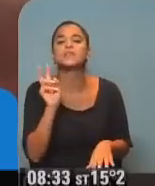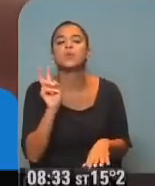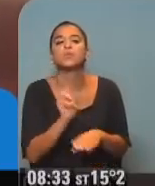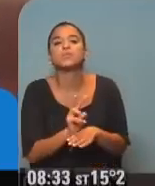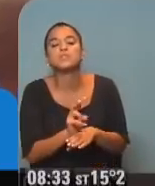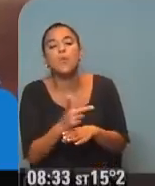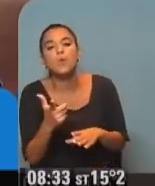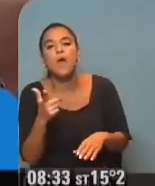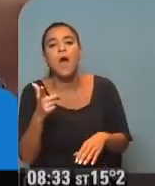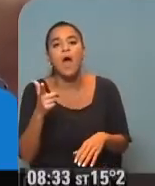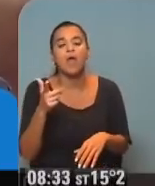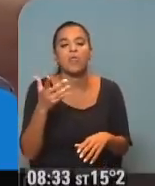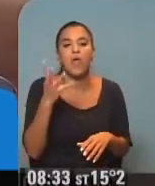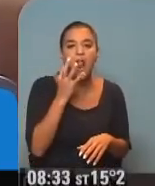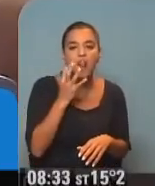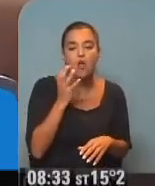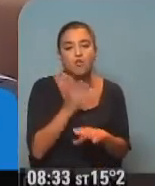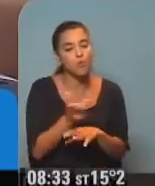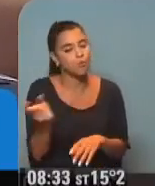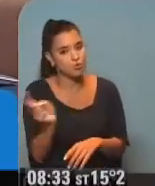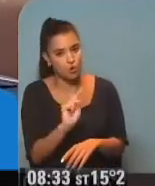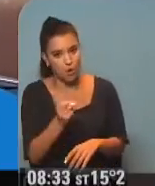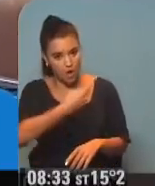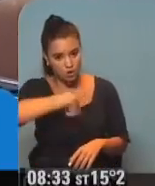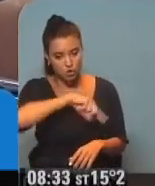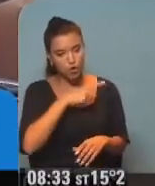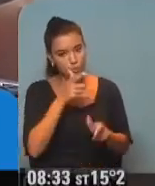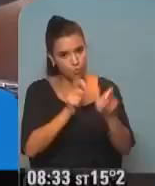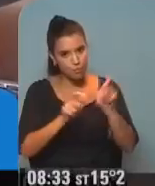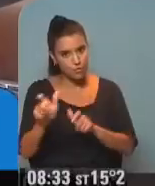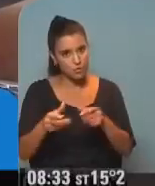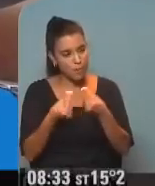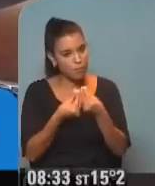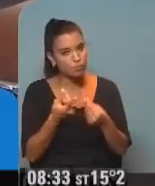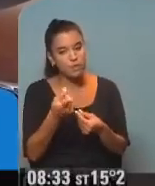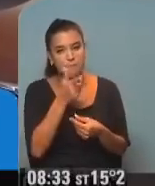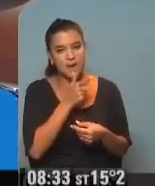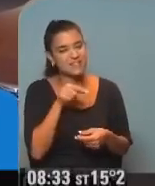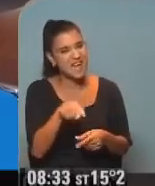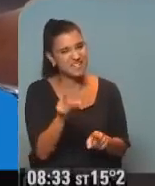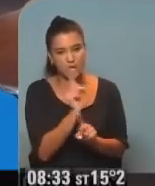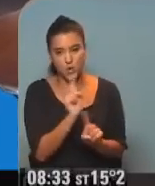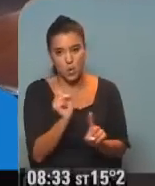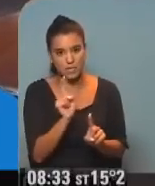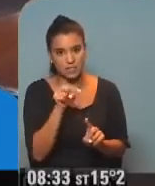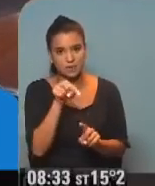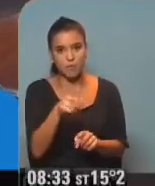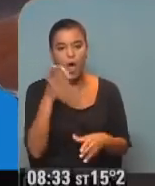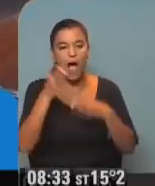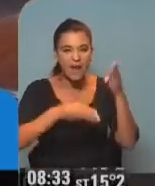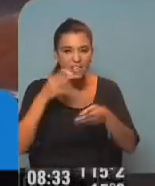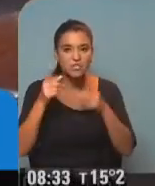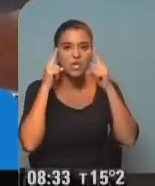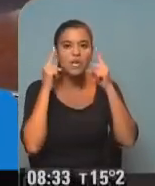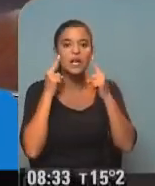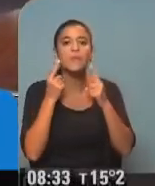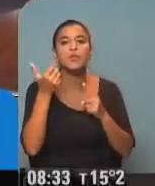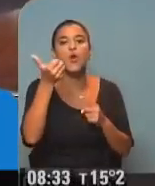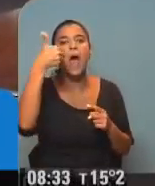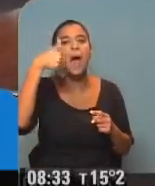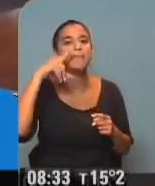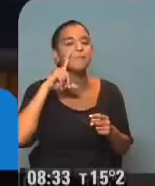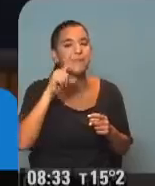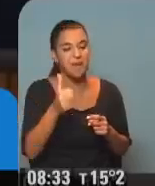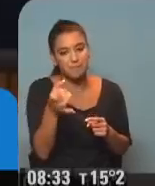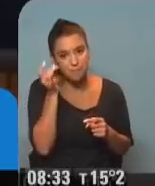inseguridad policíaco y demás. A nosotros, o por lo menos a mucha gente, nos parece que esto no viene por allí. Esto viene con una agresión, es el rabino de Lamia. Y claro, además,